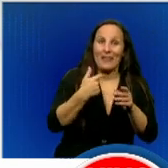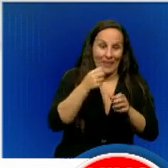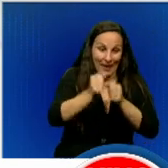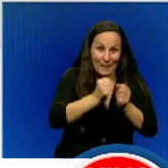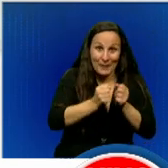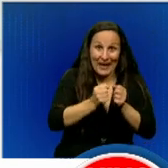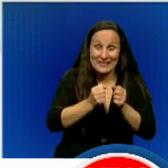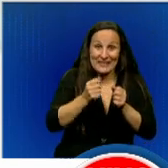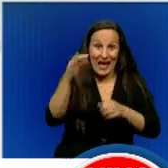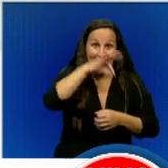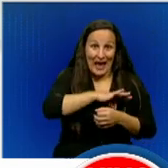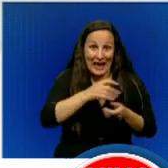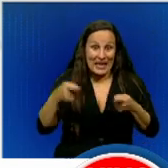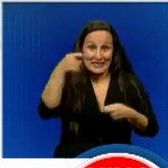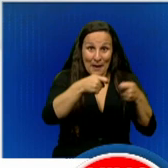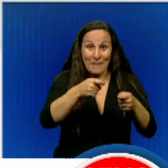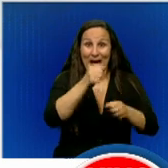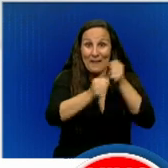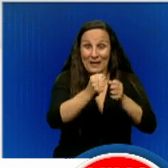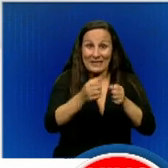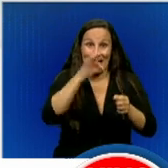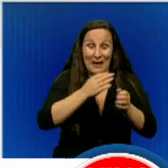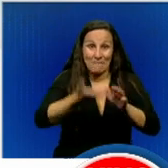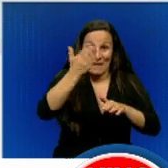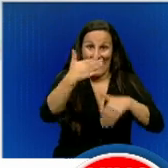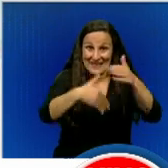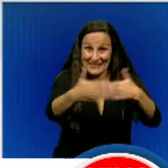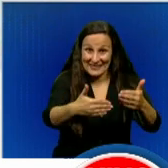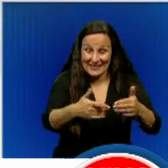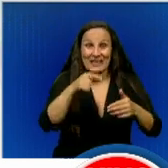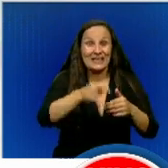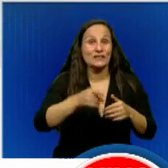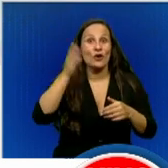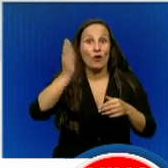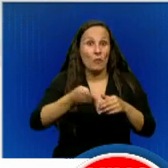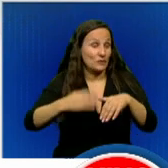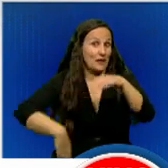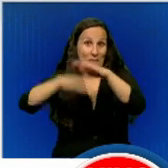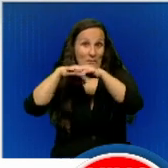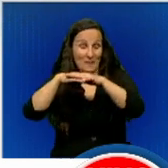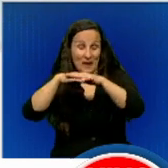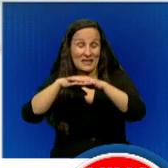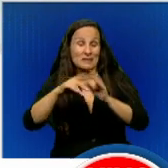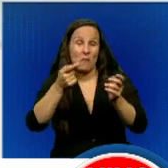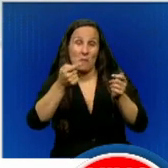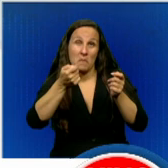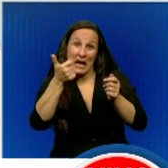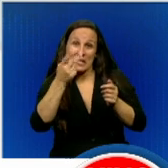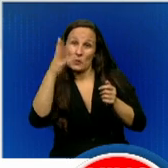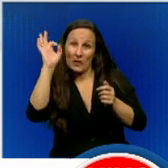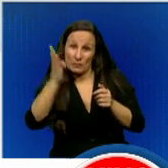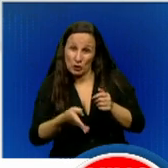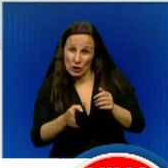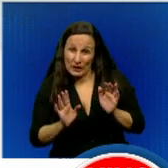dividendos equivalente al 7% ayudando así la tasa combinada la máxima a casi el 40%